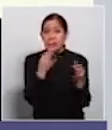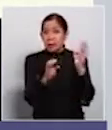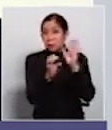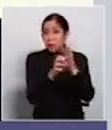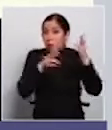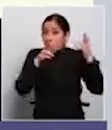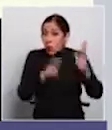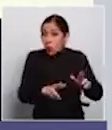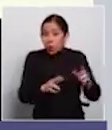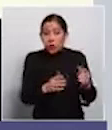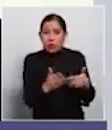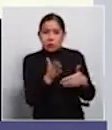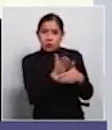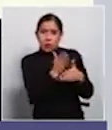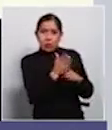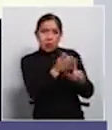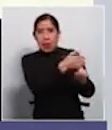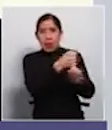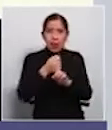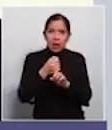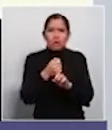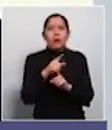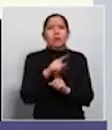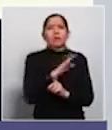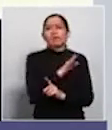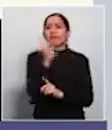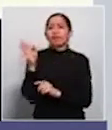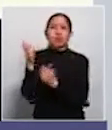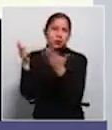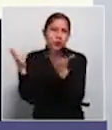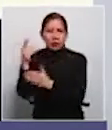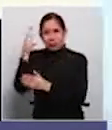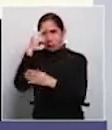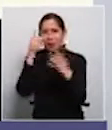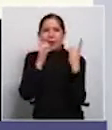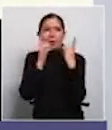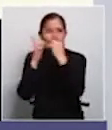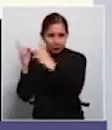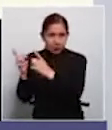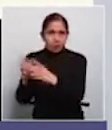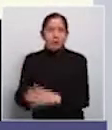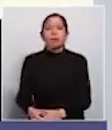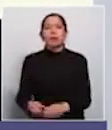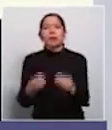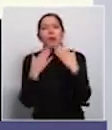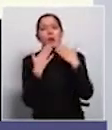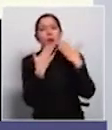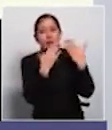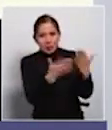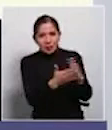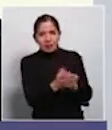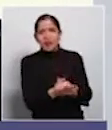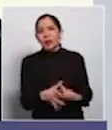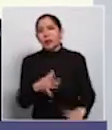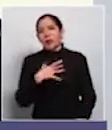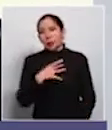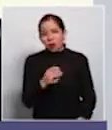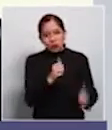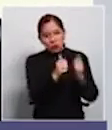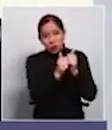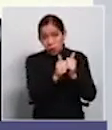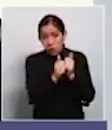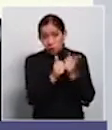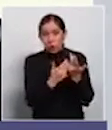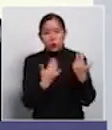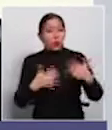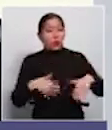tipo de situaciones también, para que sepa dónde debe dirigirse para hacer esta denuncia pertinente. Muchas gracias, ha sido un gusto que nos acompañe, es